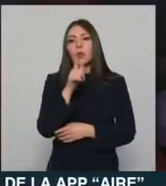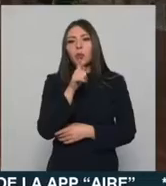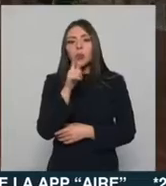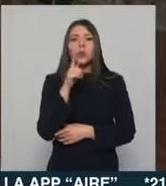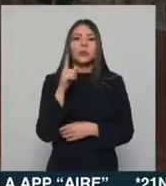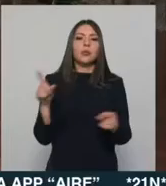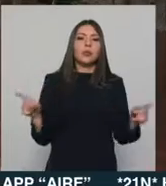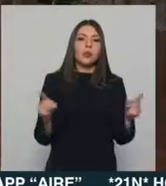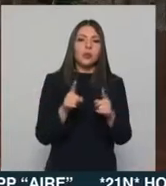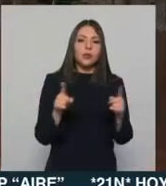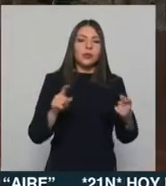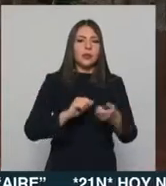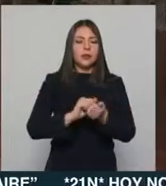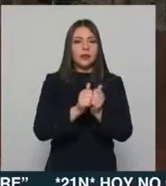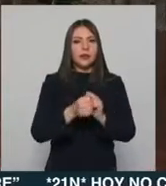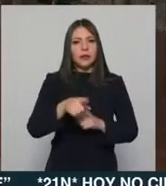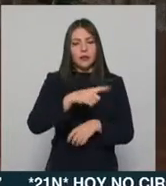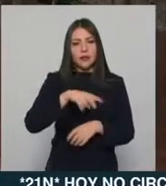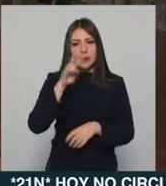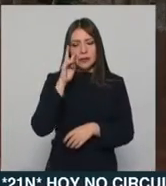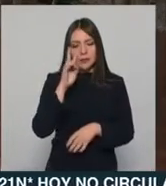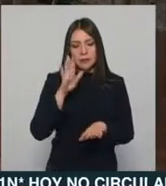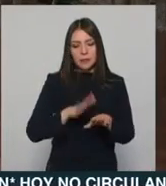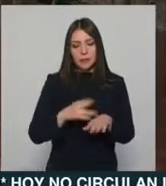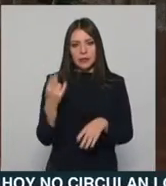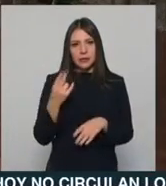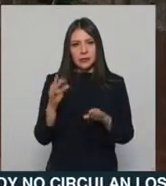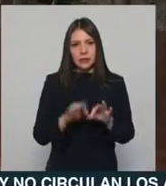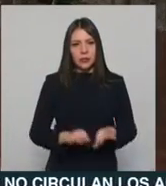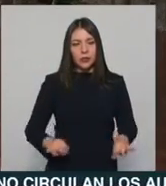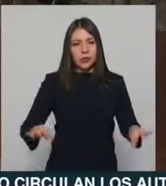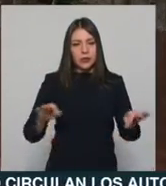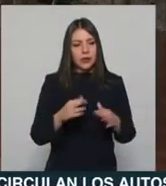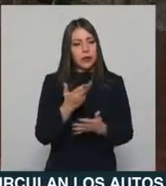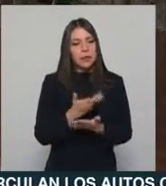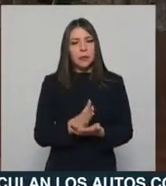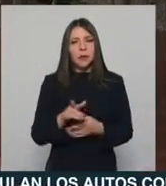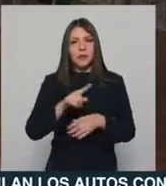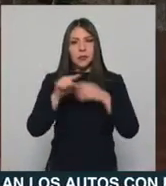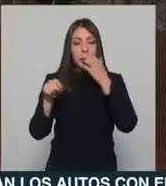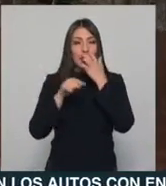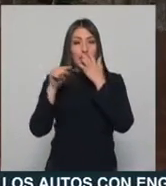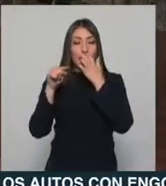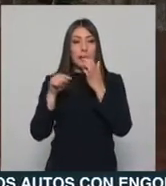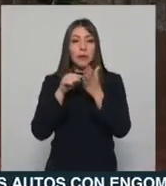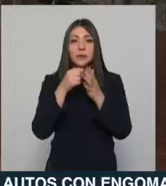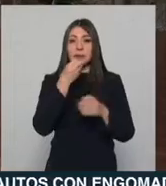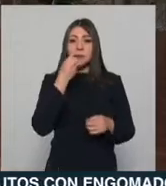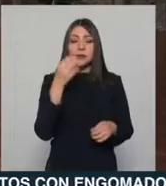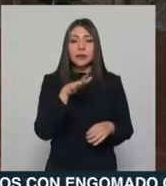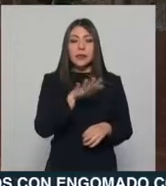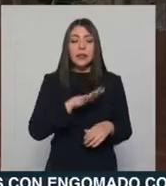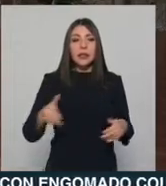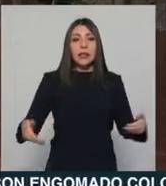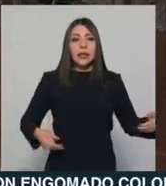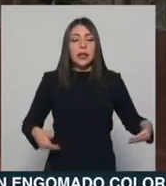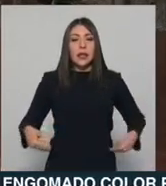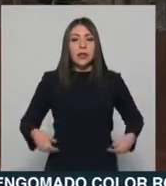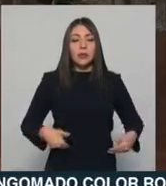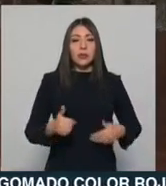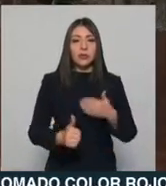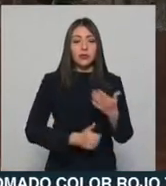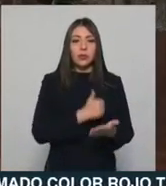musicalización da sin duda alguna pues un aspecto fundamental, y que además pues tendrán un gran escenario, el Teatro de la Ciudad Esperanza Iris, uno de